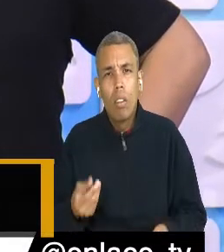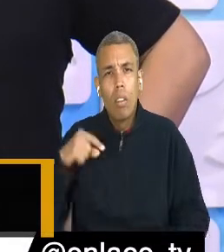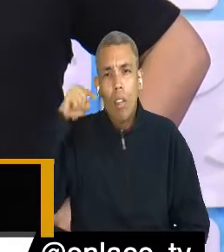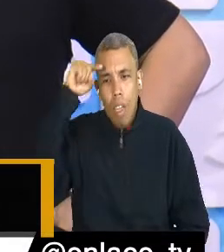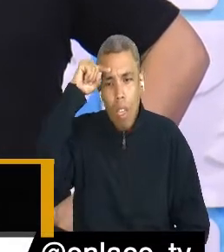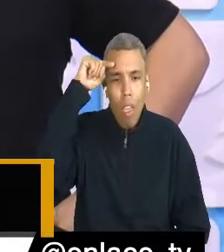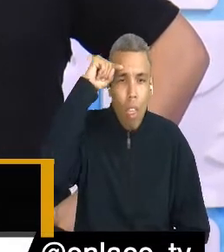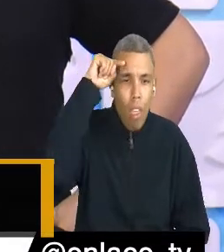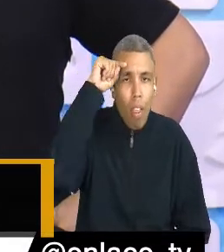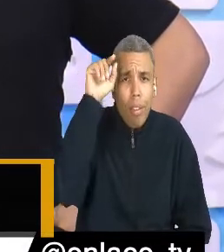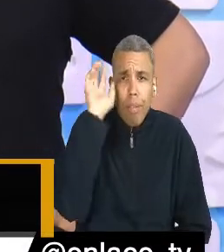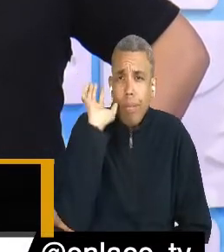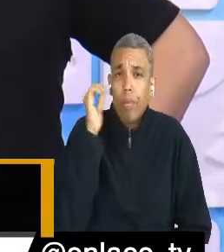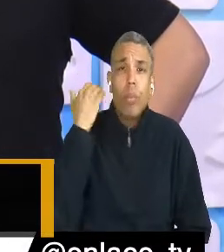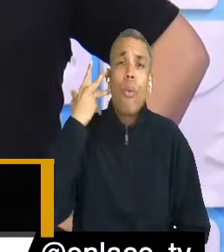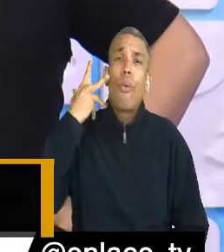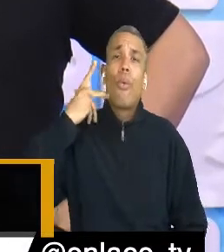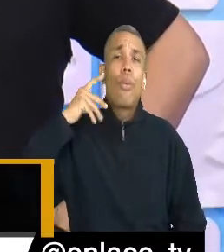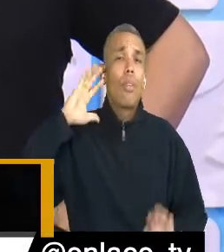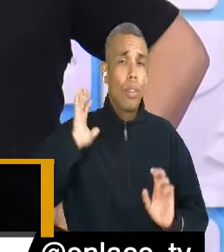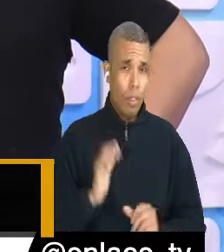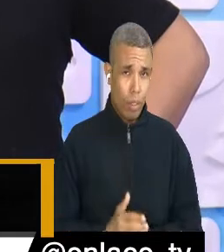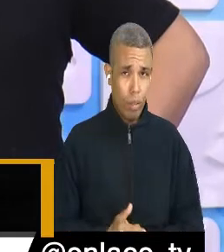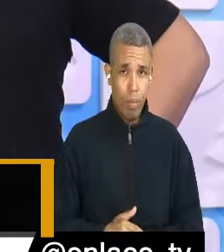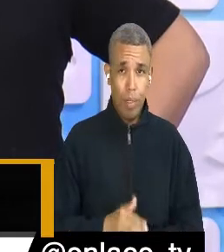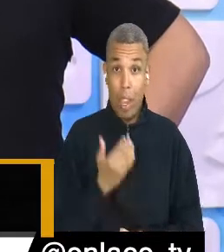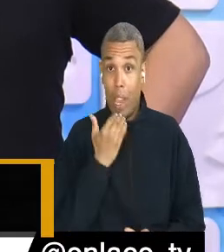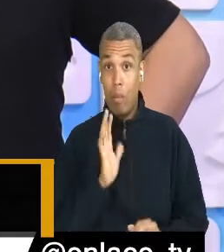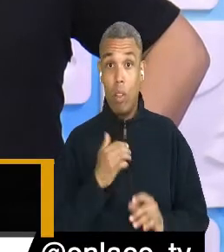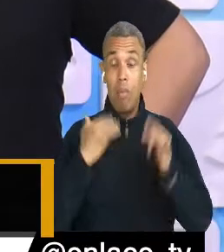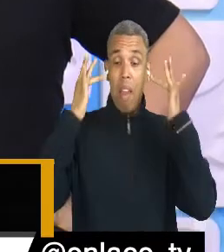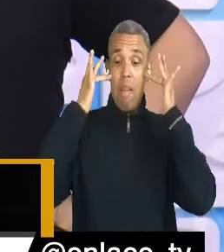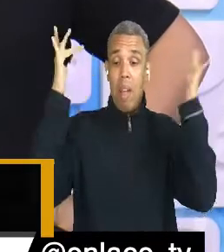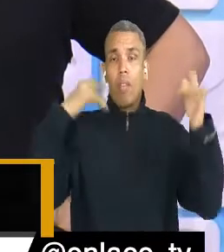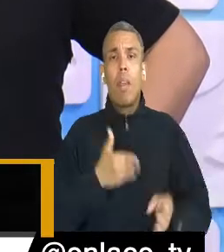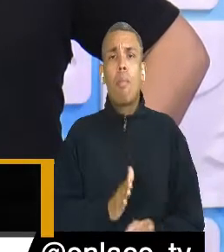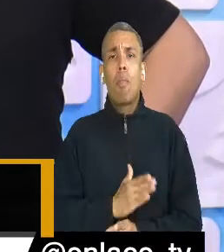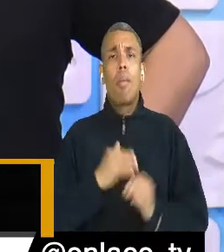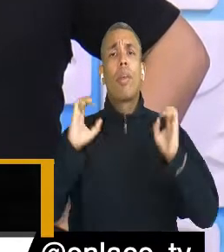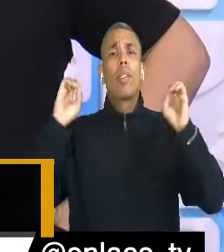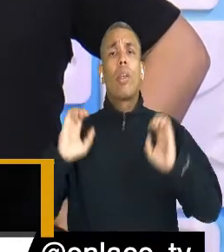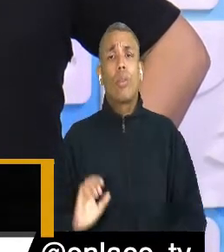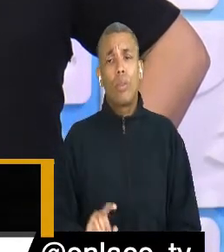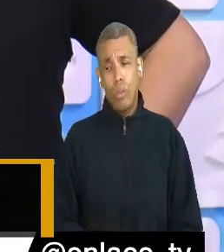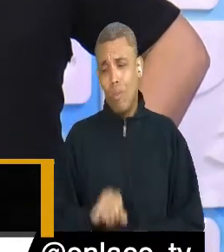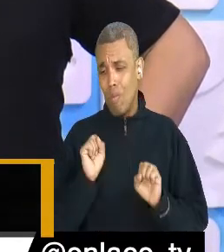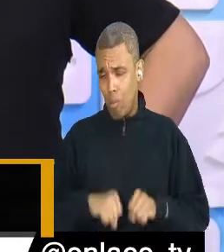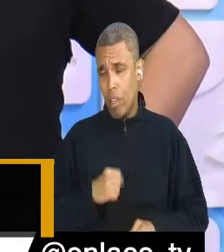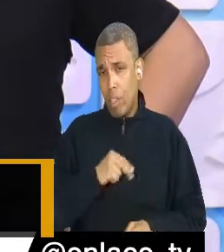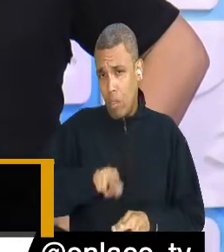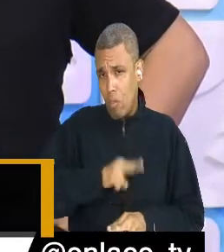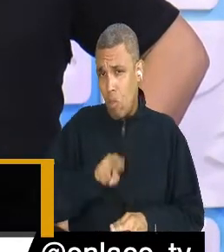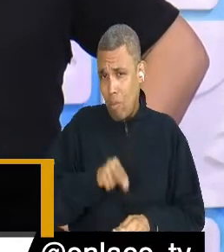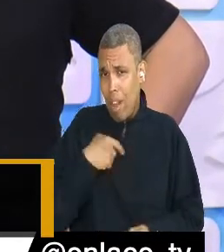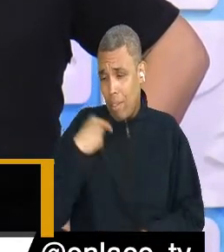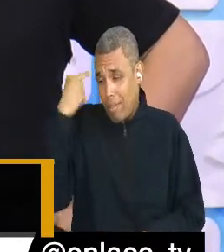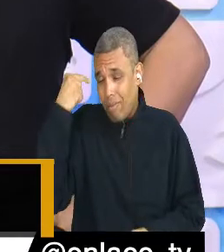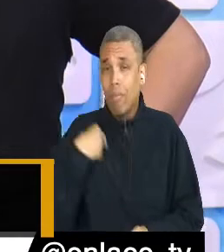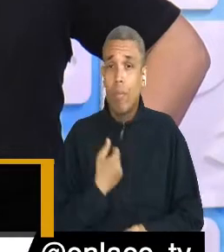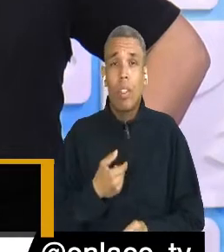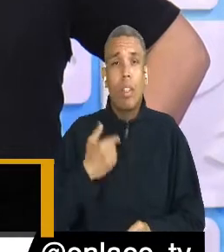parte de nuestra vida. La crisis no es algo que no sucede, sino que la crisis es algo con lo que continuamente debemos estar luchando,